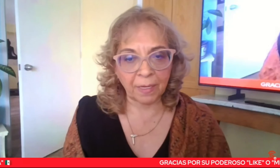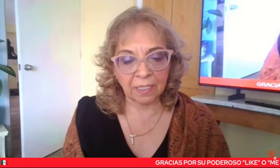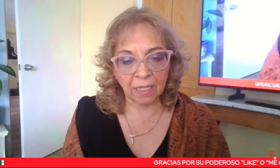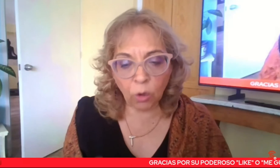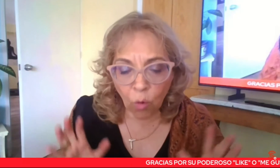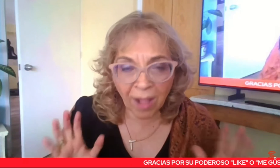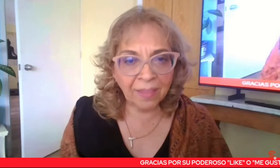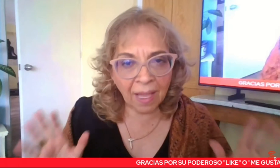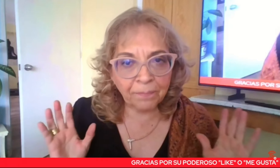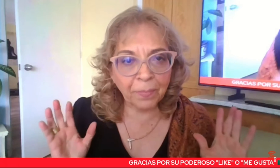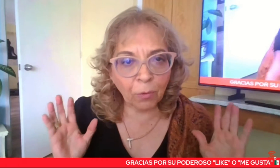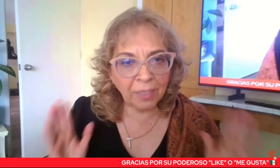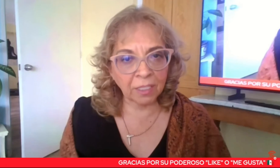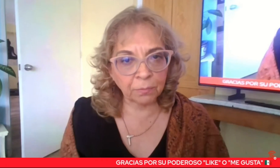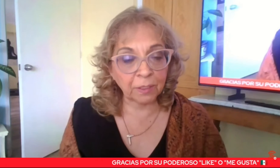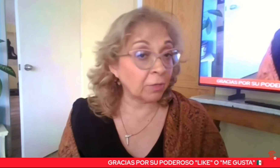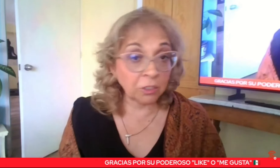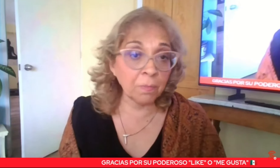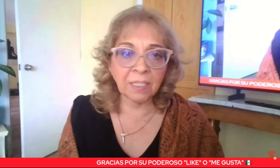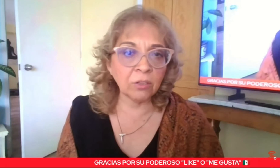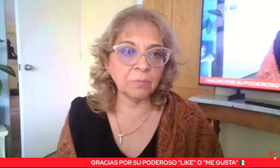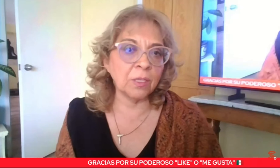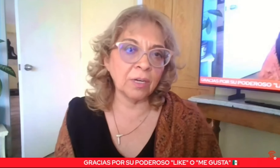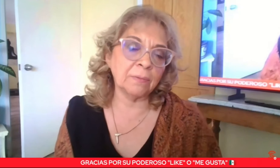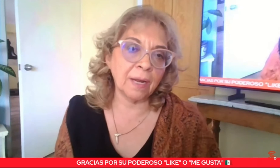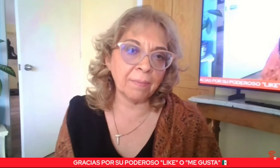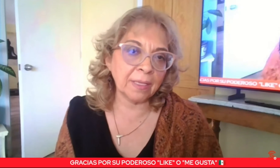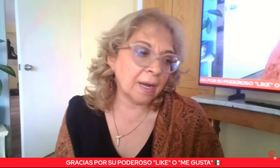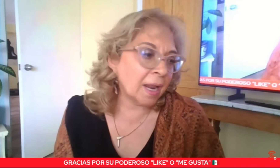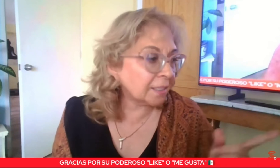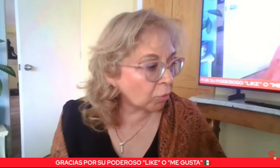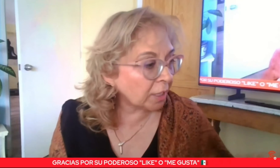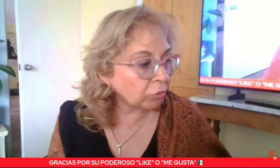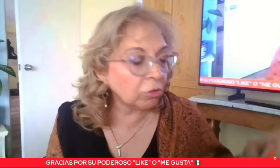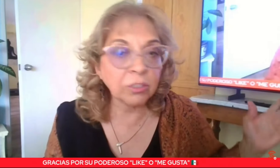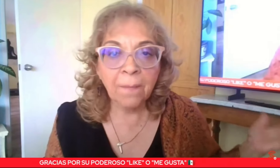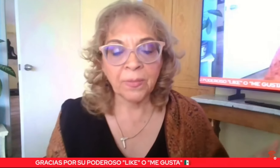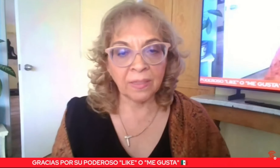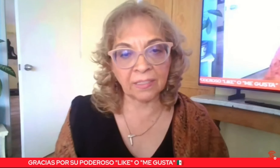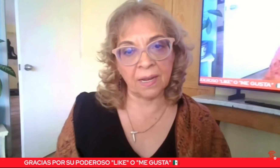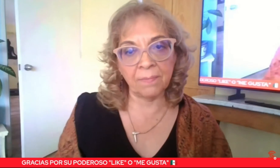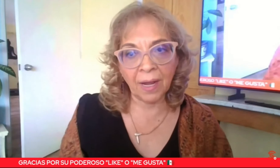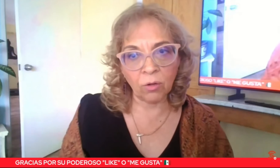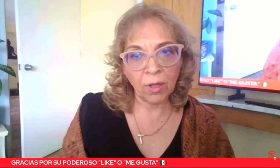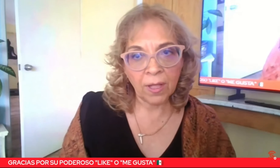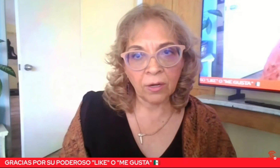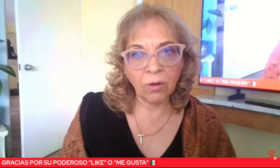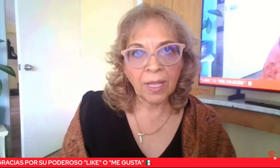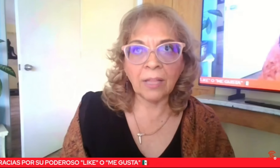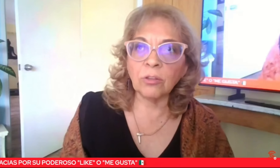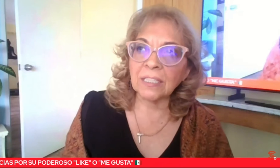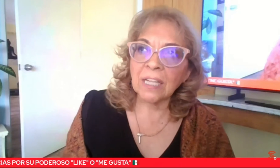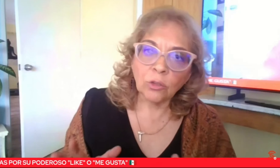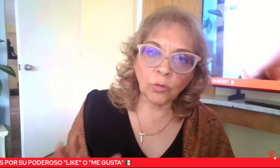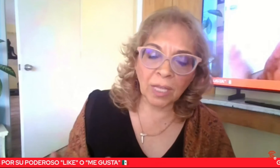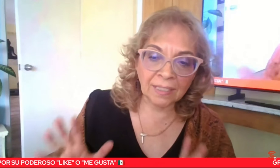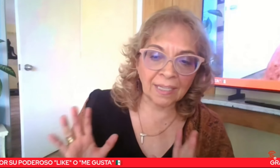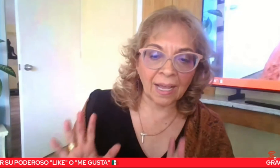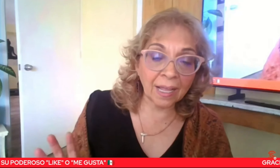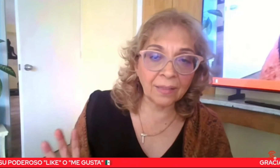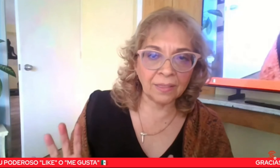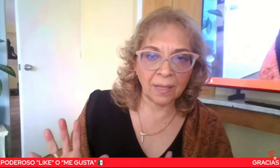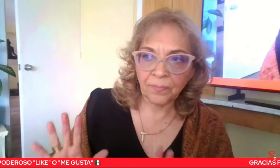presidenta? ¿Cuántas personas? No más de 2 millones, va en la mañanera, según estudios de sin embargo, ¿no? Entonces, tú tienes a